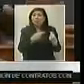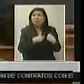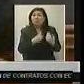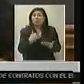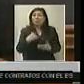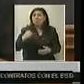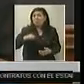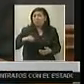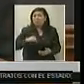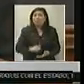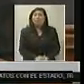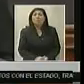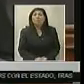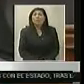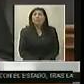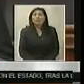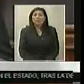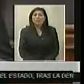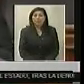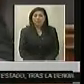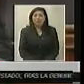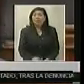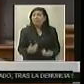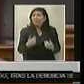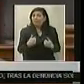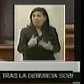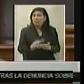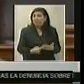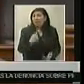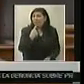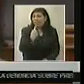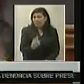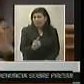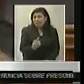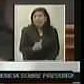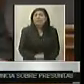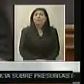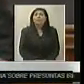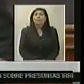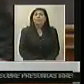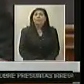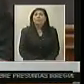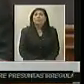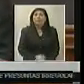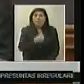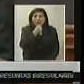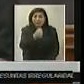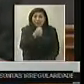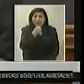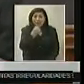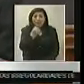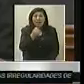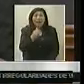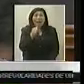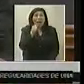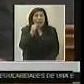son los municipios. Presidente, tenemos que señalar que el reportaje del programa periodístico